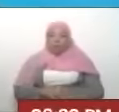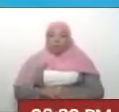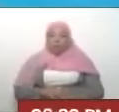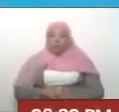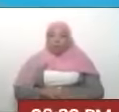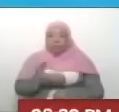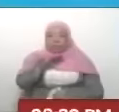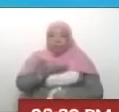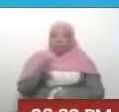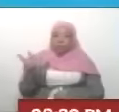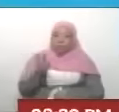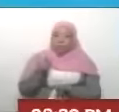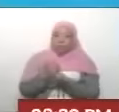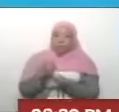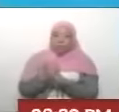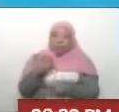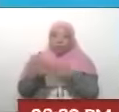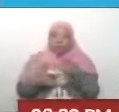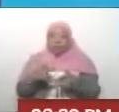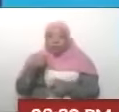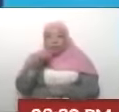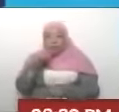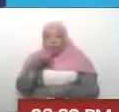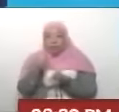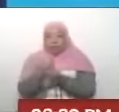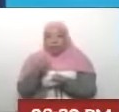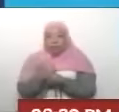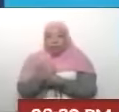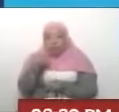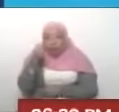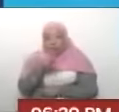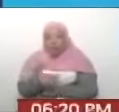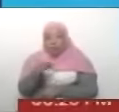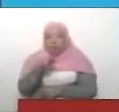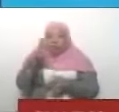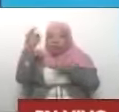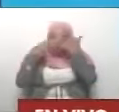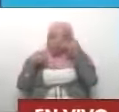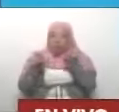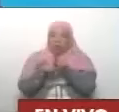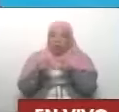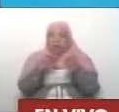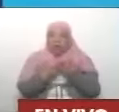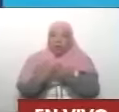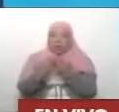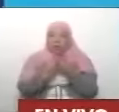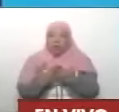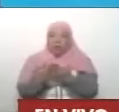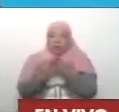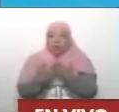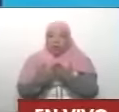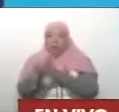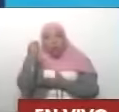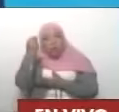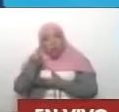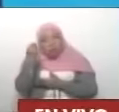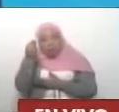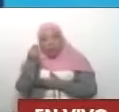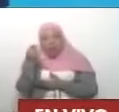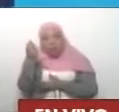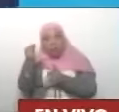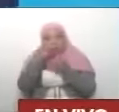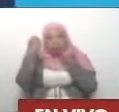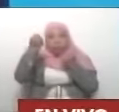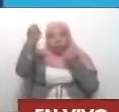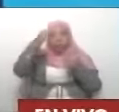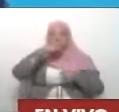una historia absolutamente misógina, y una de las cosas que hicimos con Chávez y el Centro Nacional de Historia es la visibilización de las luchas